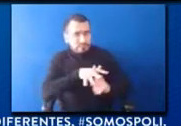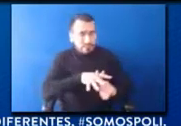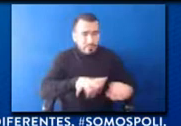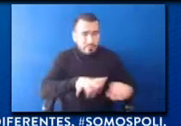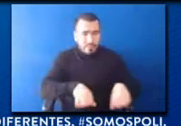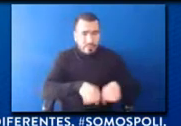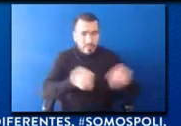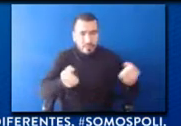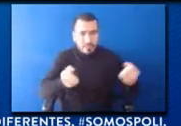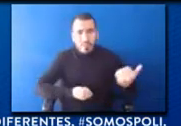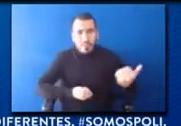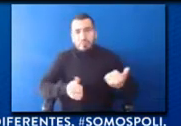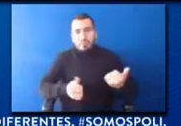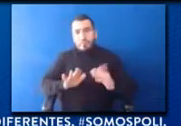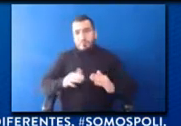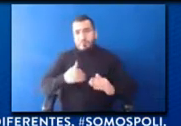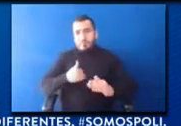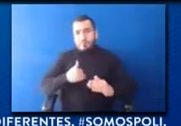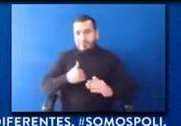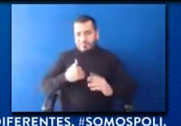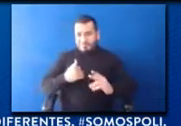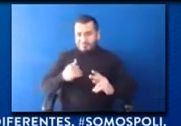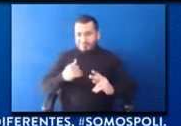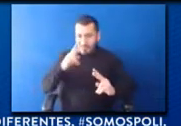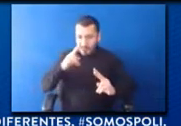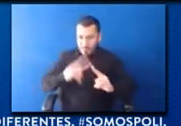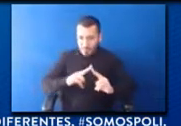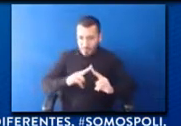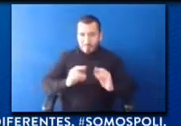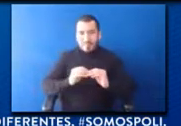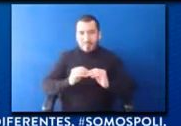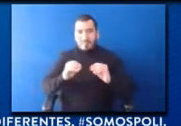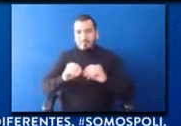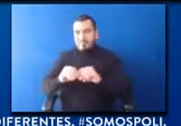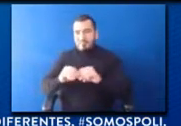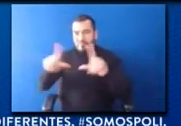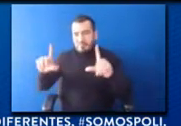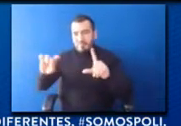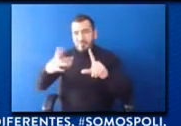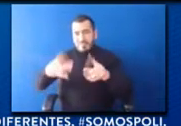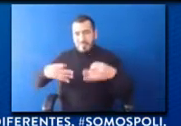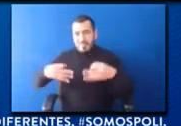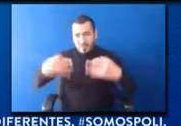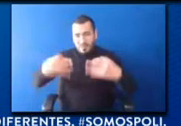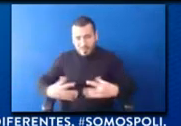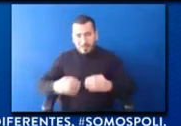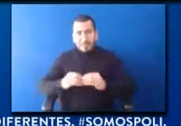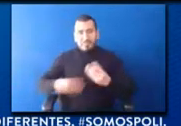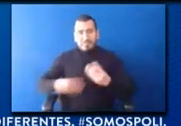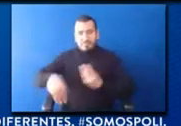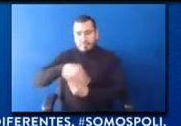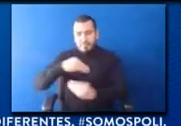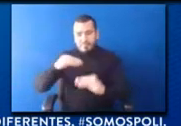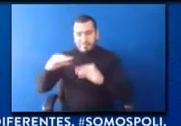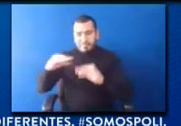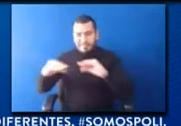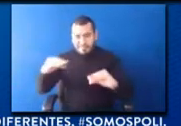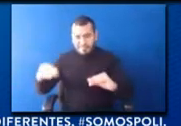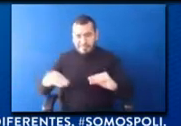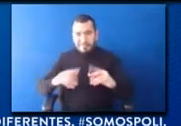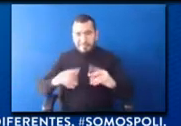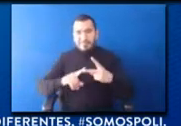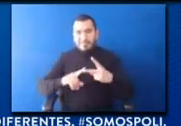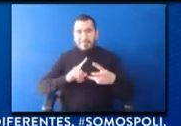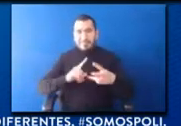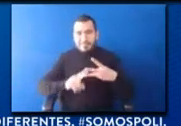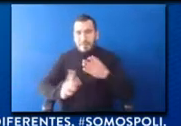orden reputacional, tenemos problemas de orden de ciberseguridad, seguridad de las transacciones, seguridad de la información. Aquí